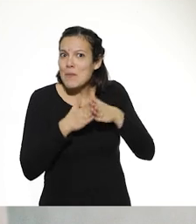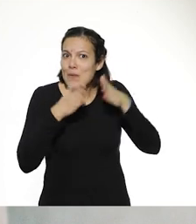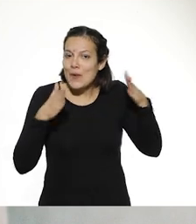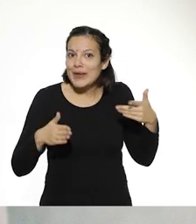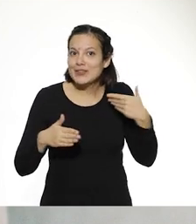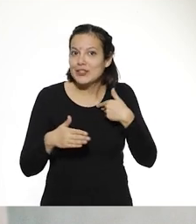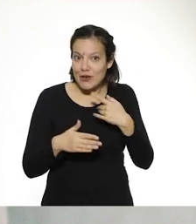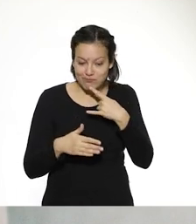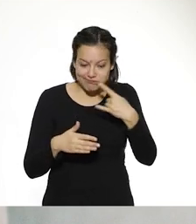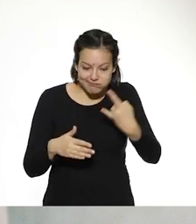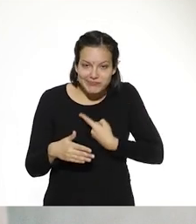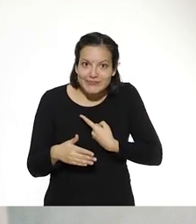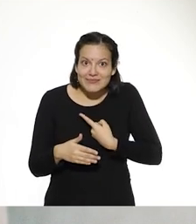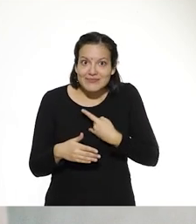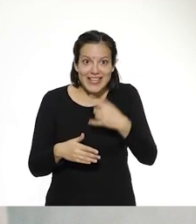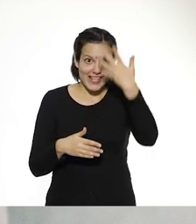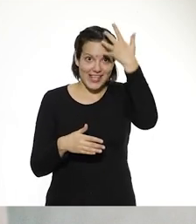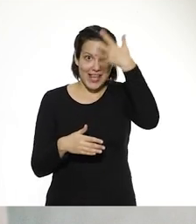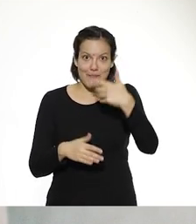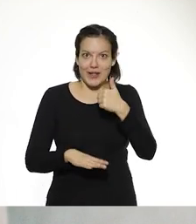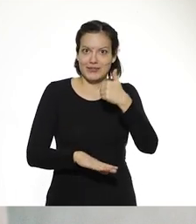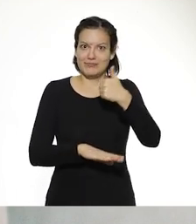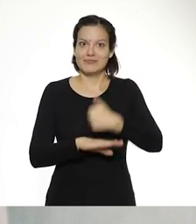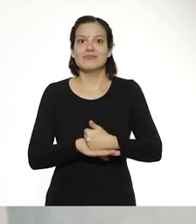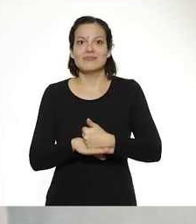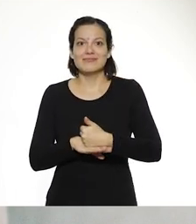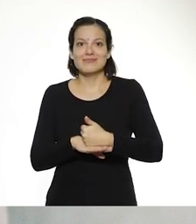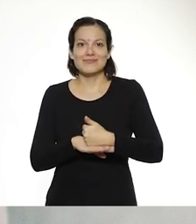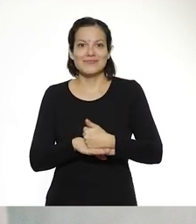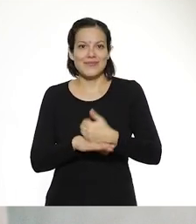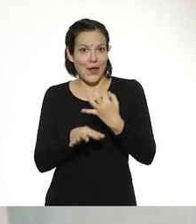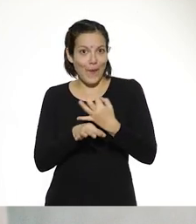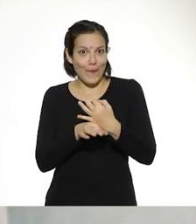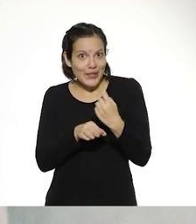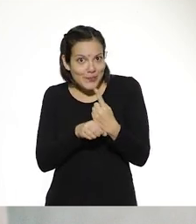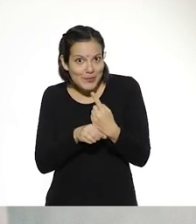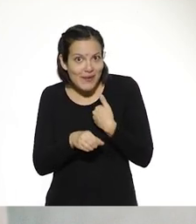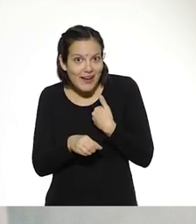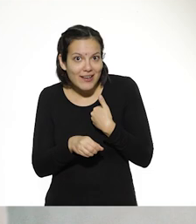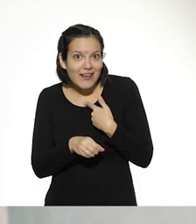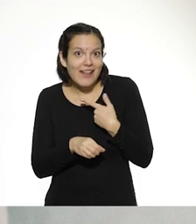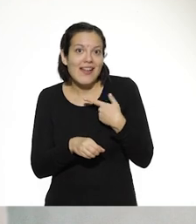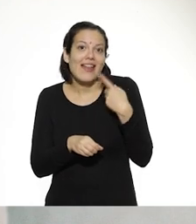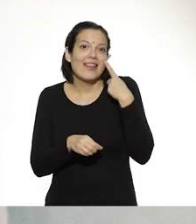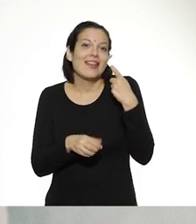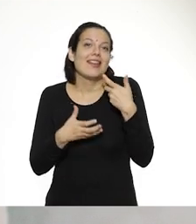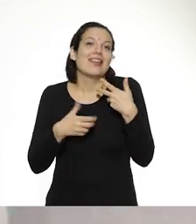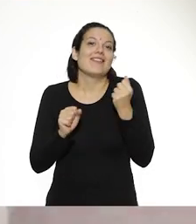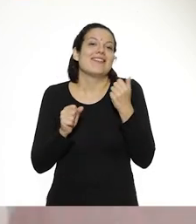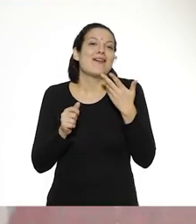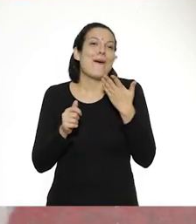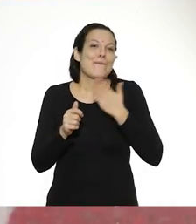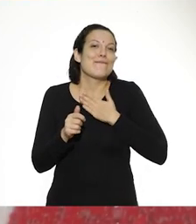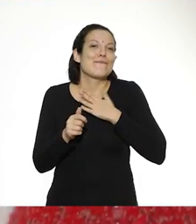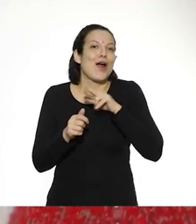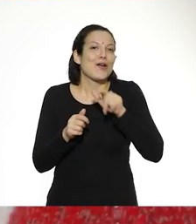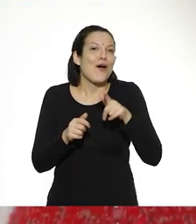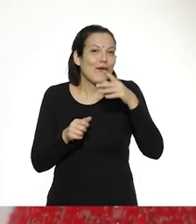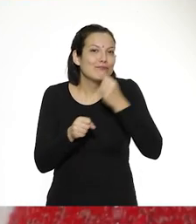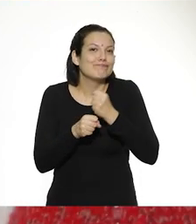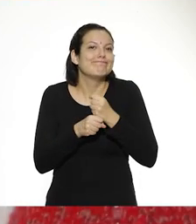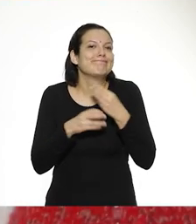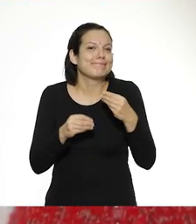me tocó ser San Martín en mi escuela primaria, descubrí que mi profesión iba a ser la de